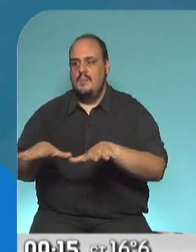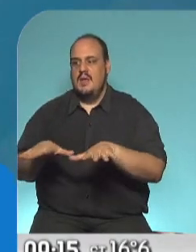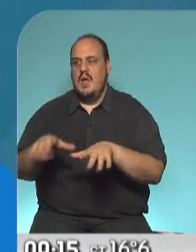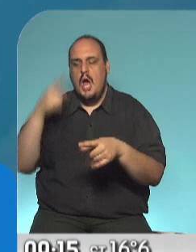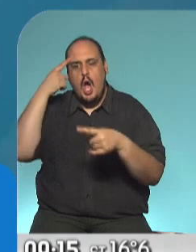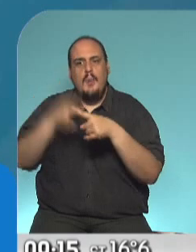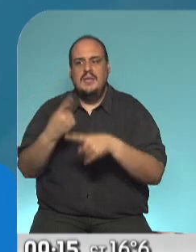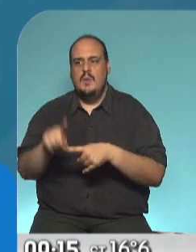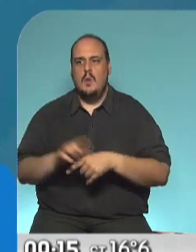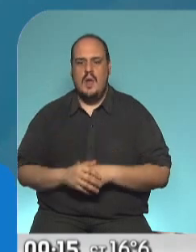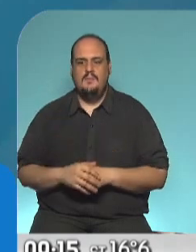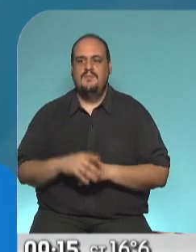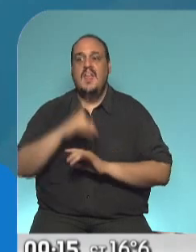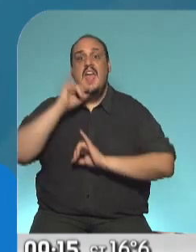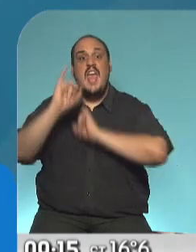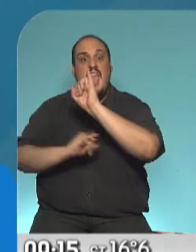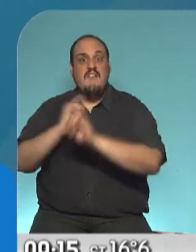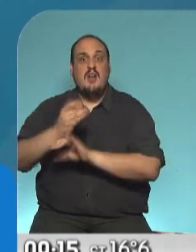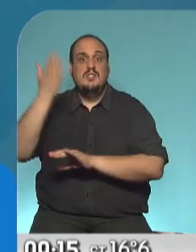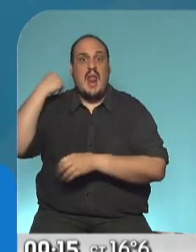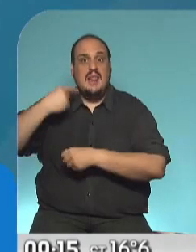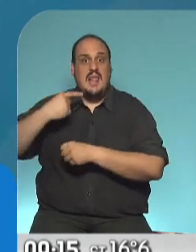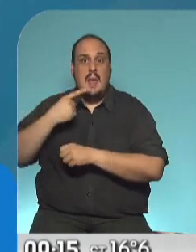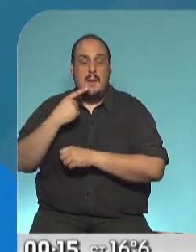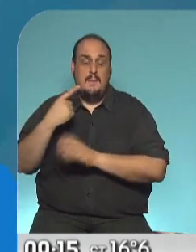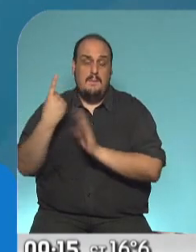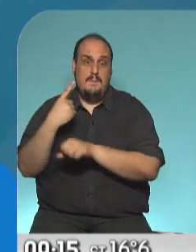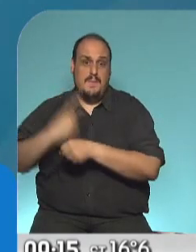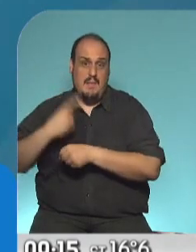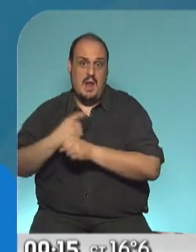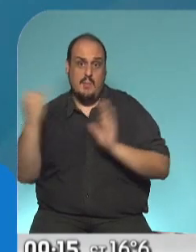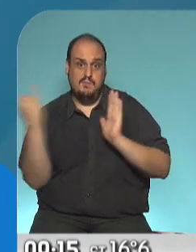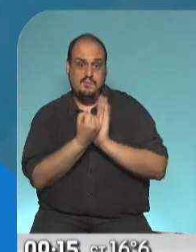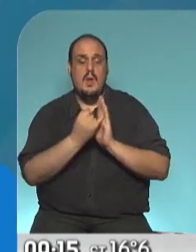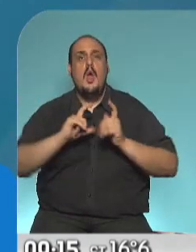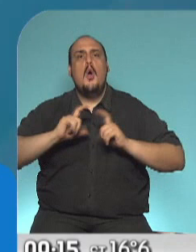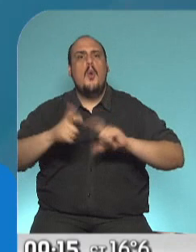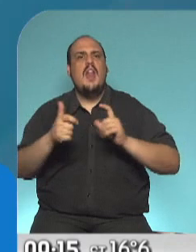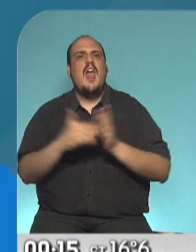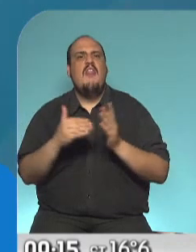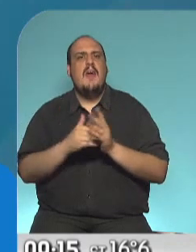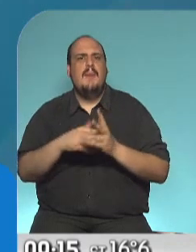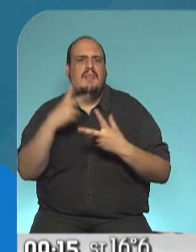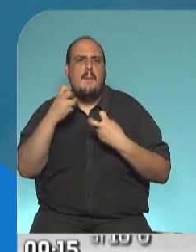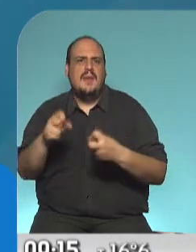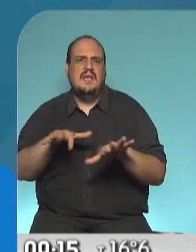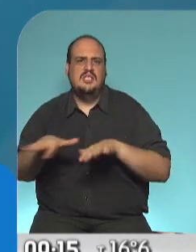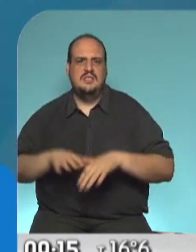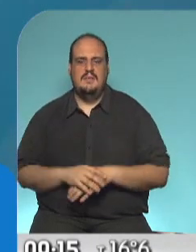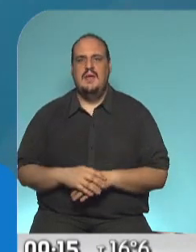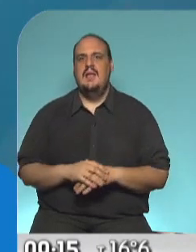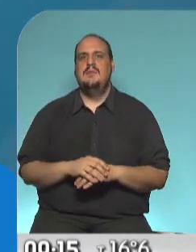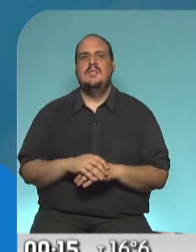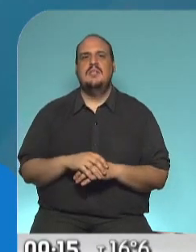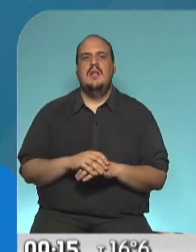que en la información que en un principio se notificó pueda ir variando debido a esta dinámica de la investigación de los casos son